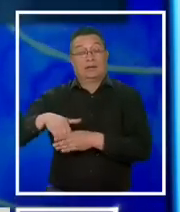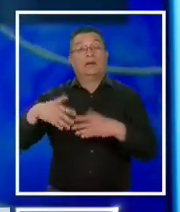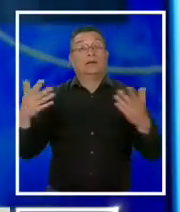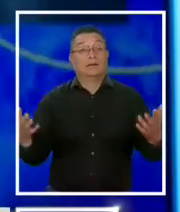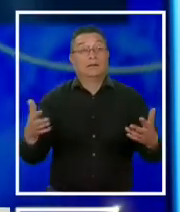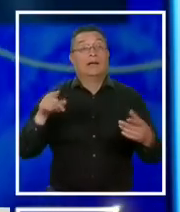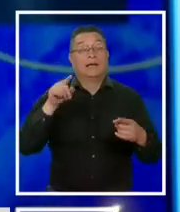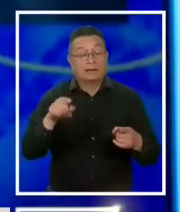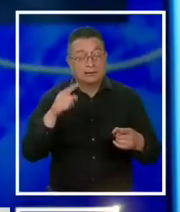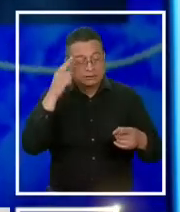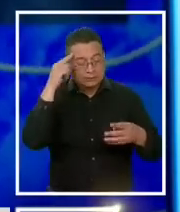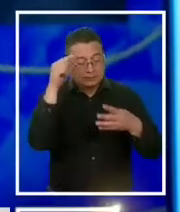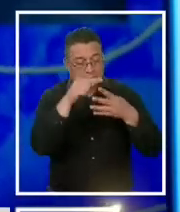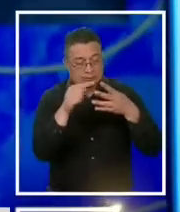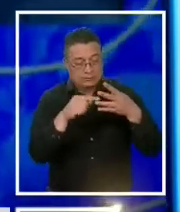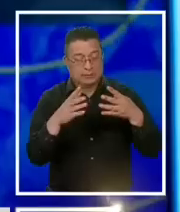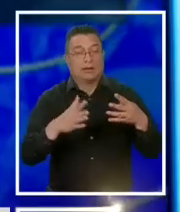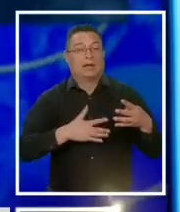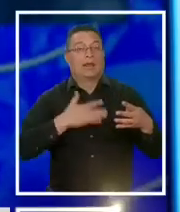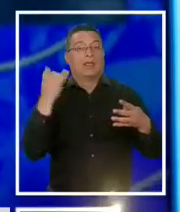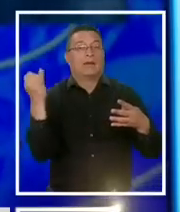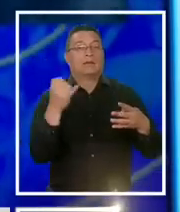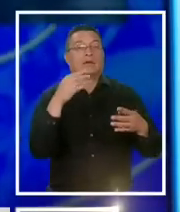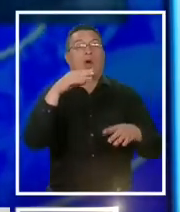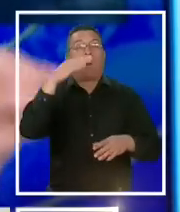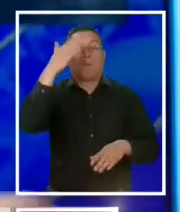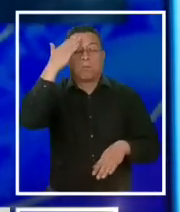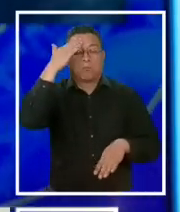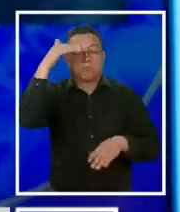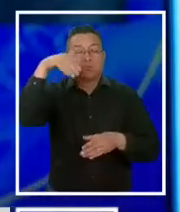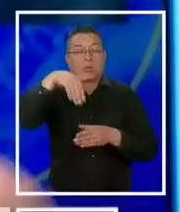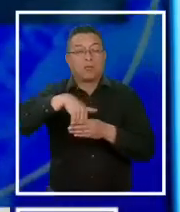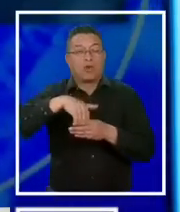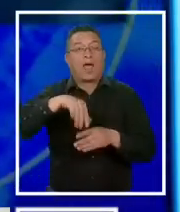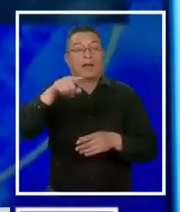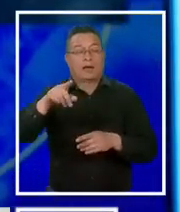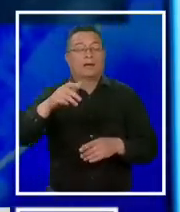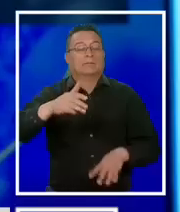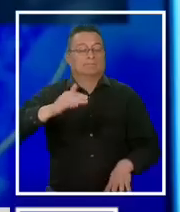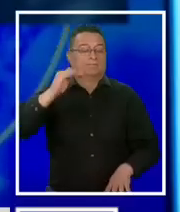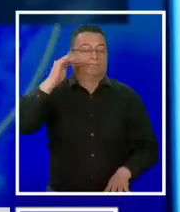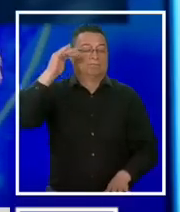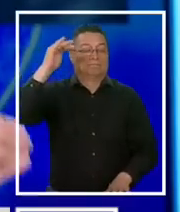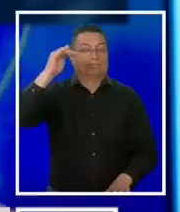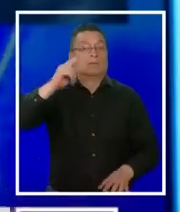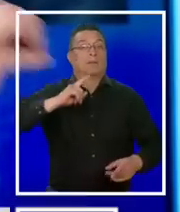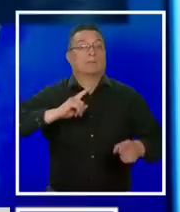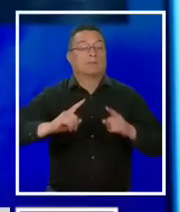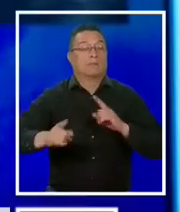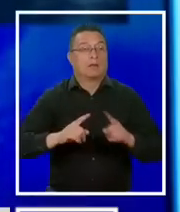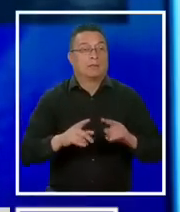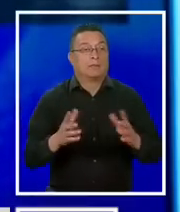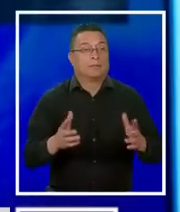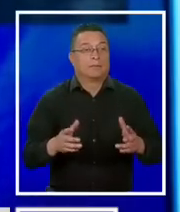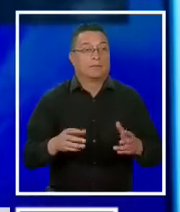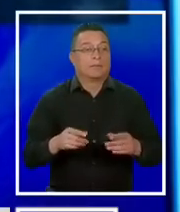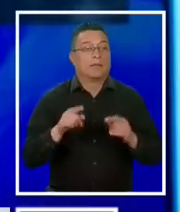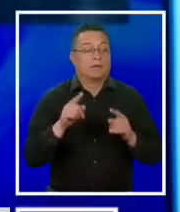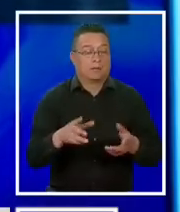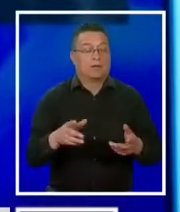así el principio de la soberanía popular que es un principio rector de este proceso